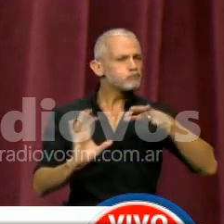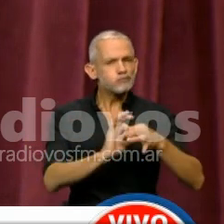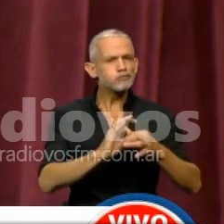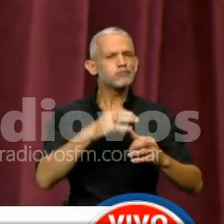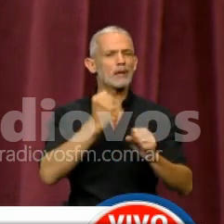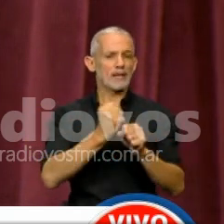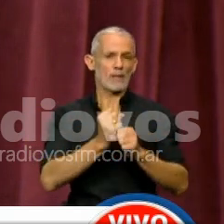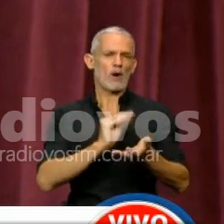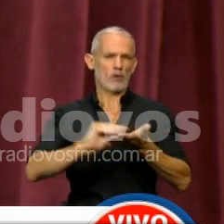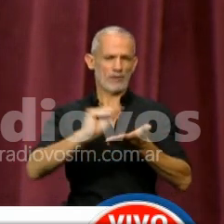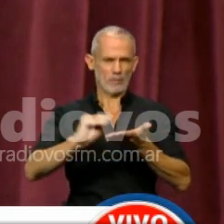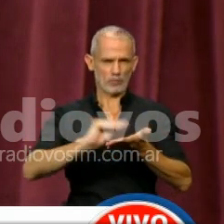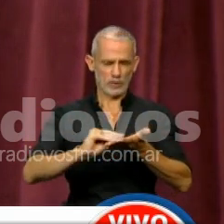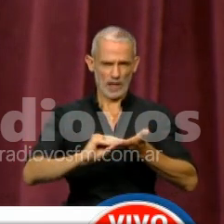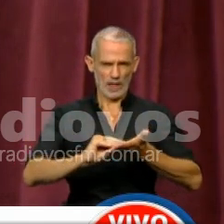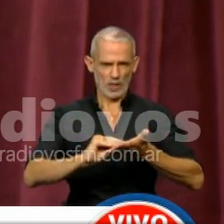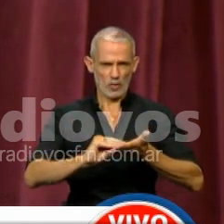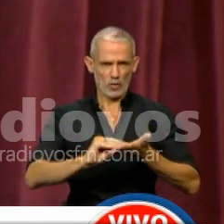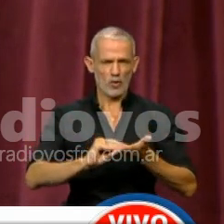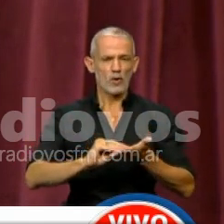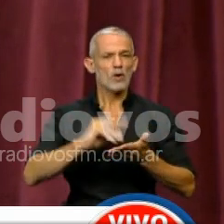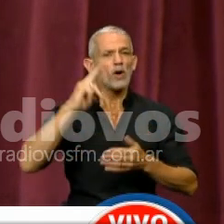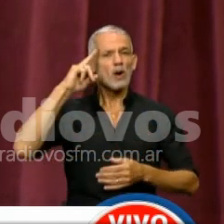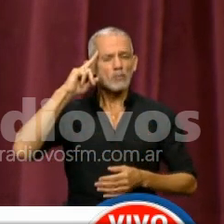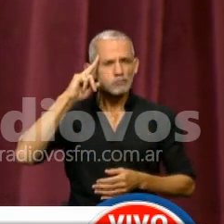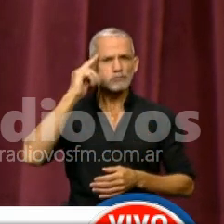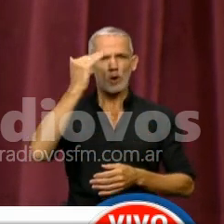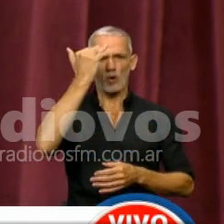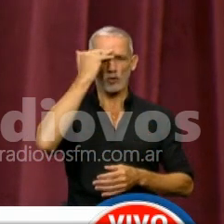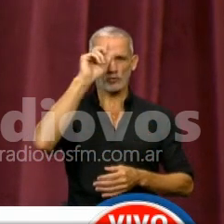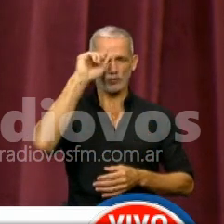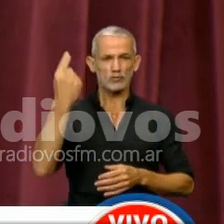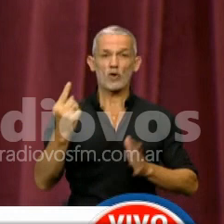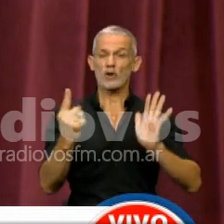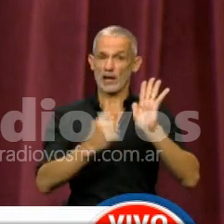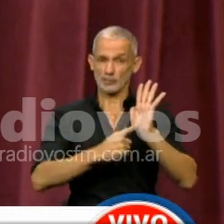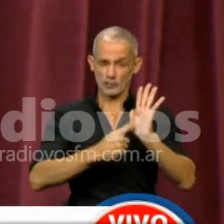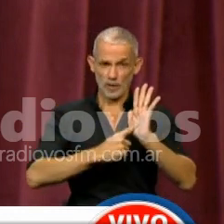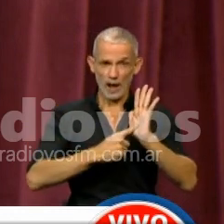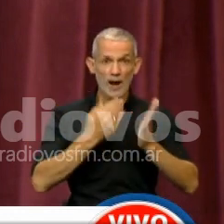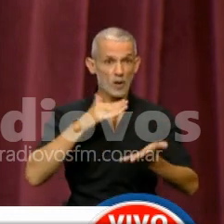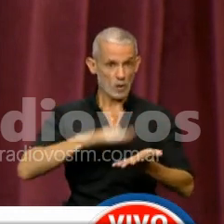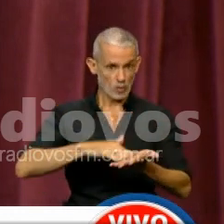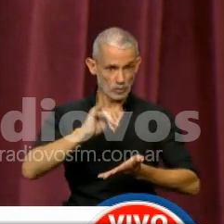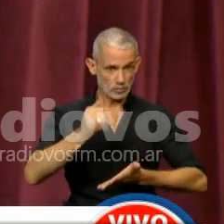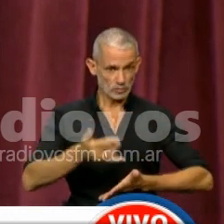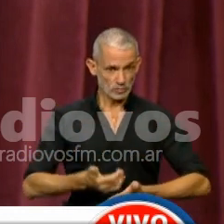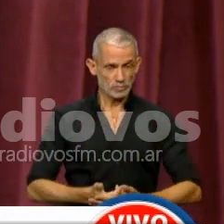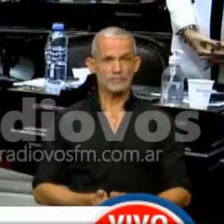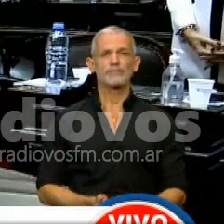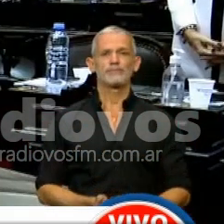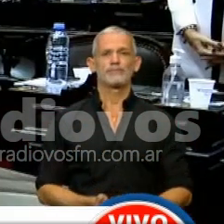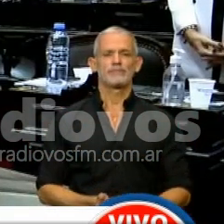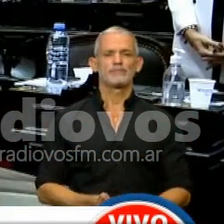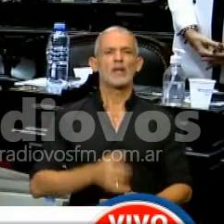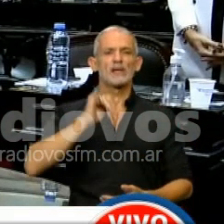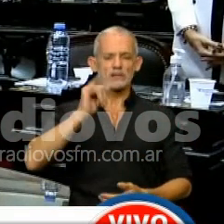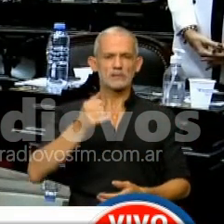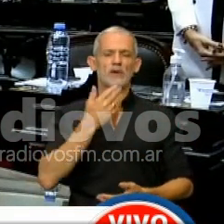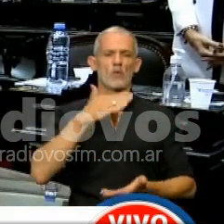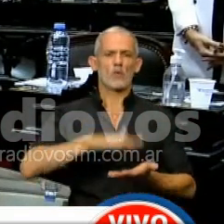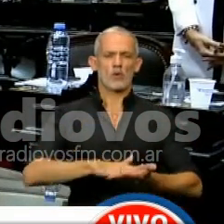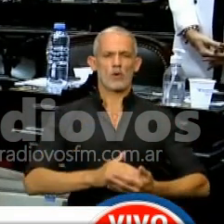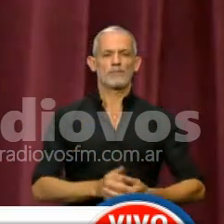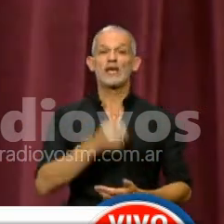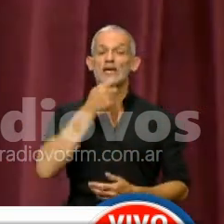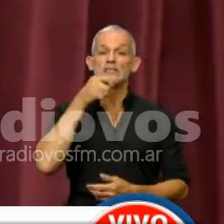fielmente el cargo de diputado y obrar en todo de conformidad con lo que prescribe la Constitución Nacional. Sí, juro.